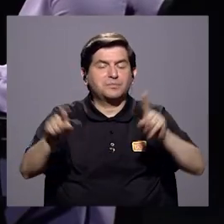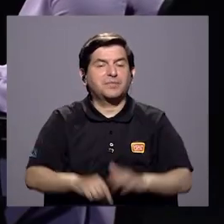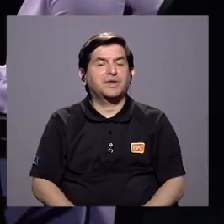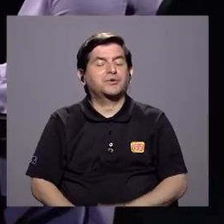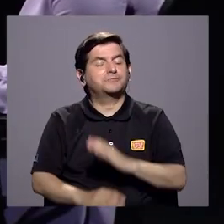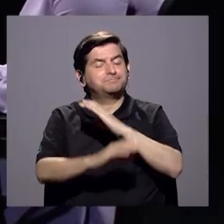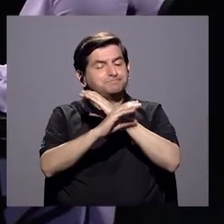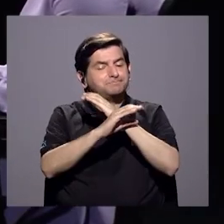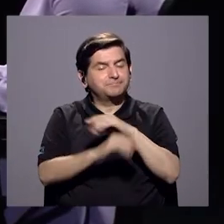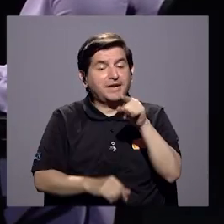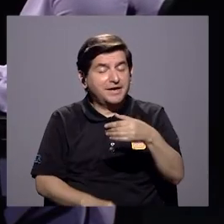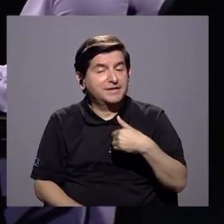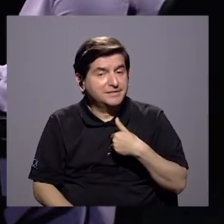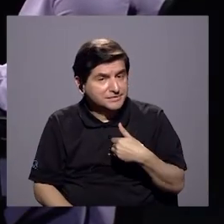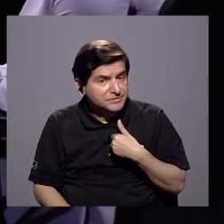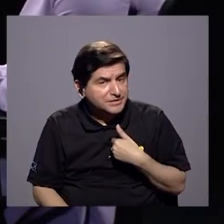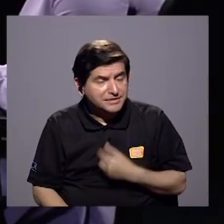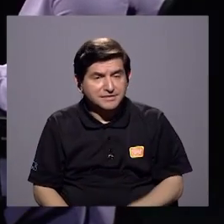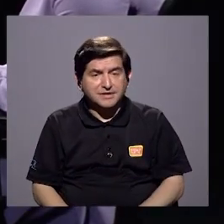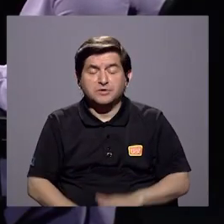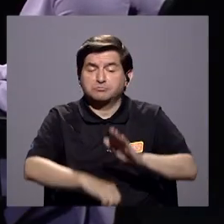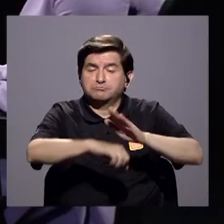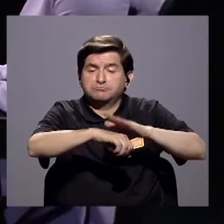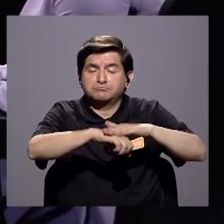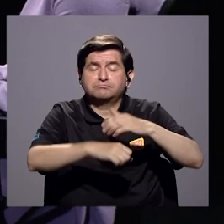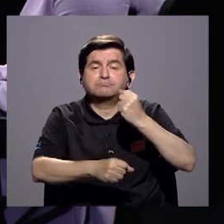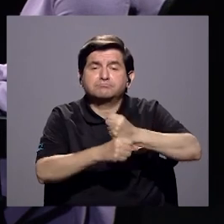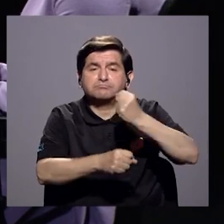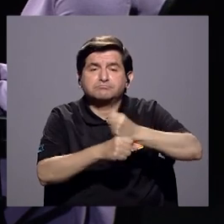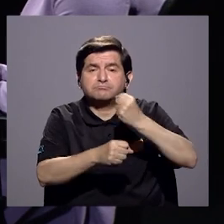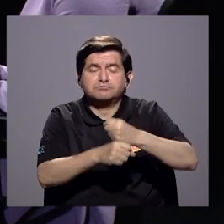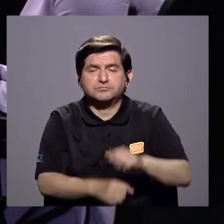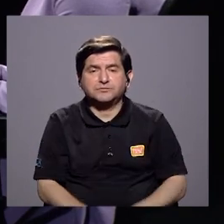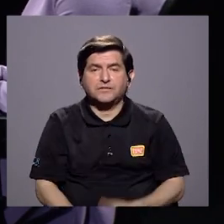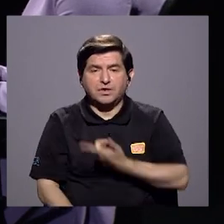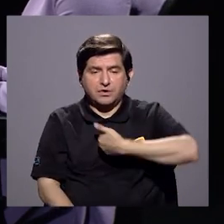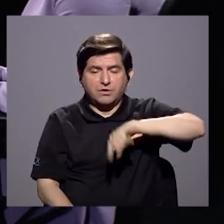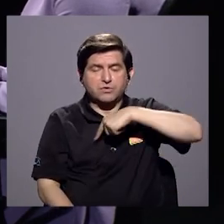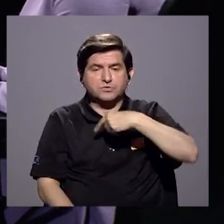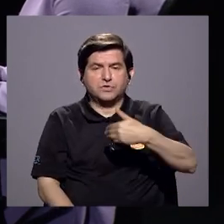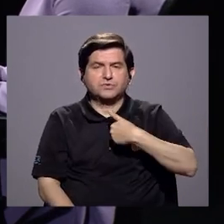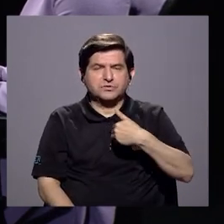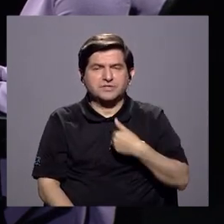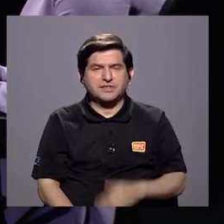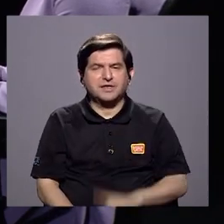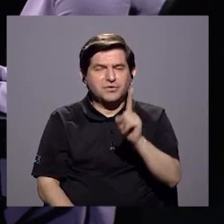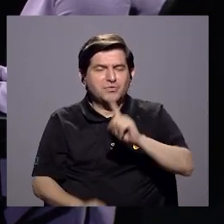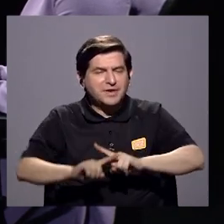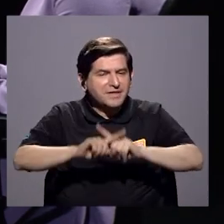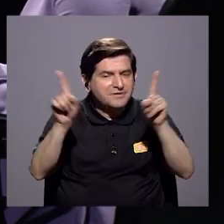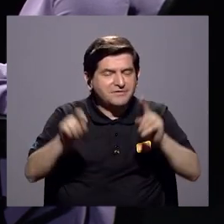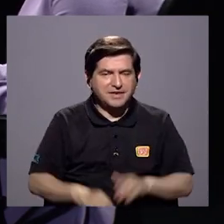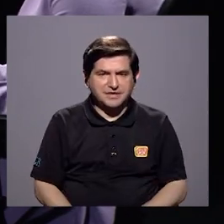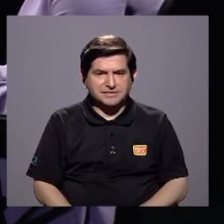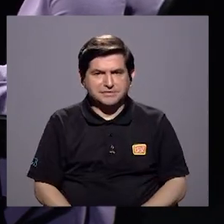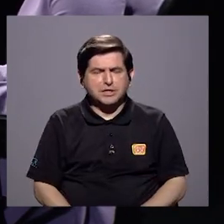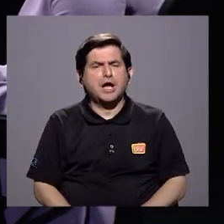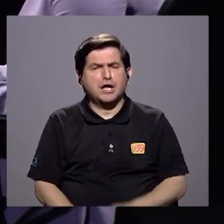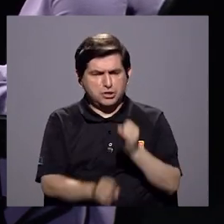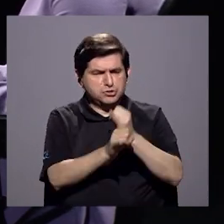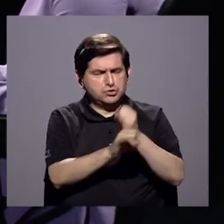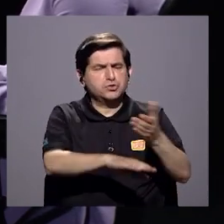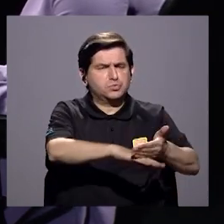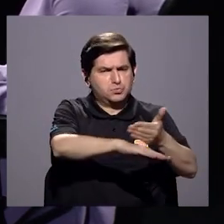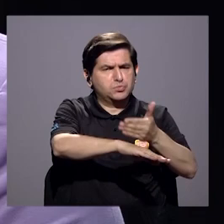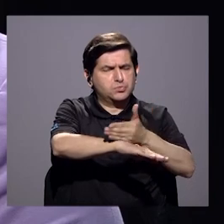muy sabios porque eso es lo que tenemos y nos ha permitido operar cuando todavía tenemos un gap. La situación de Habdeba va mejorando y yo eso